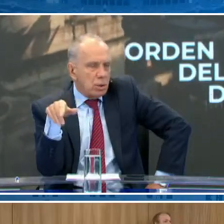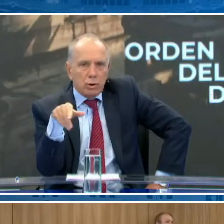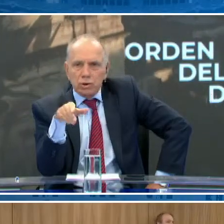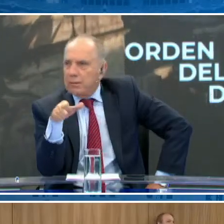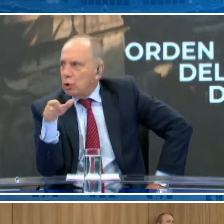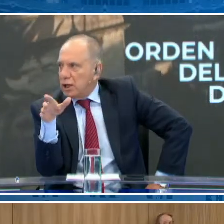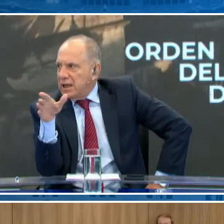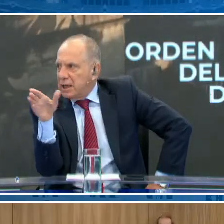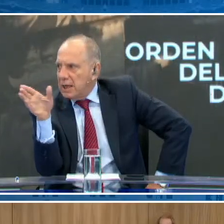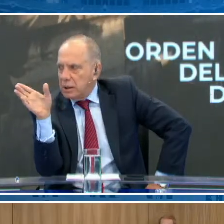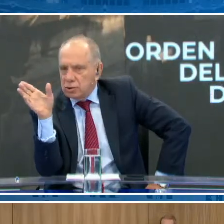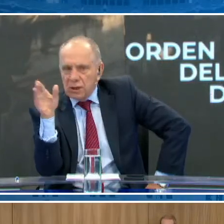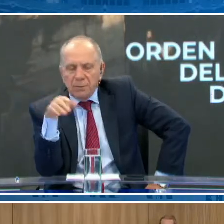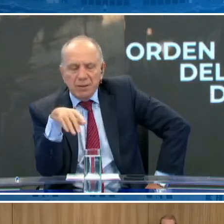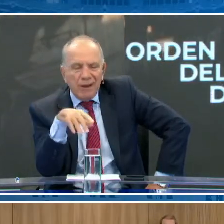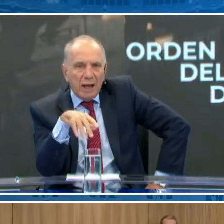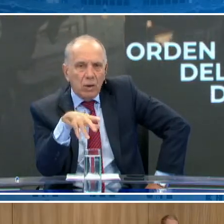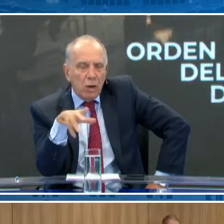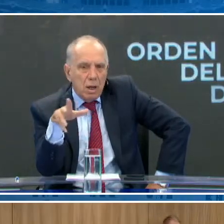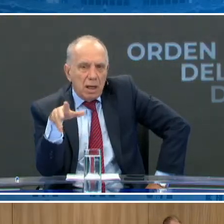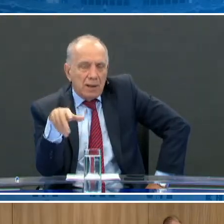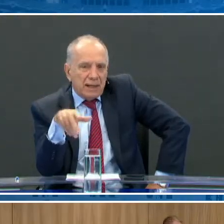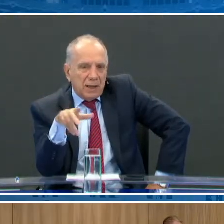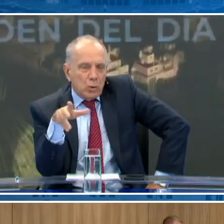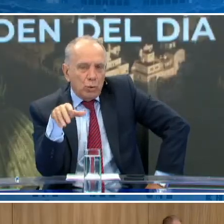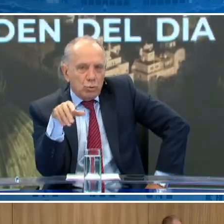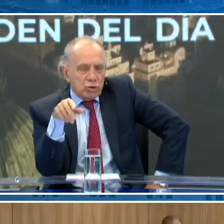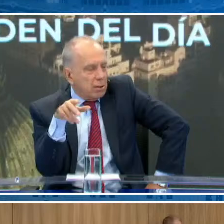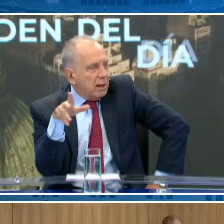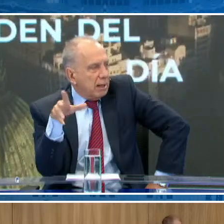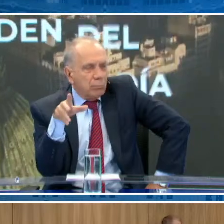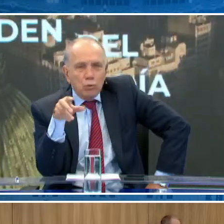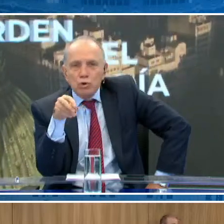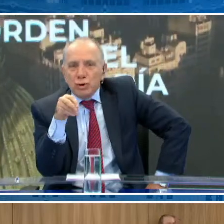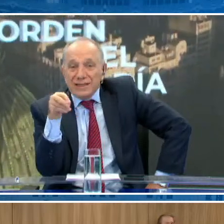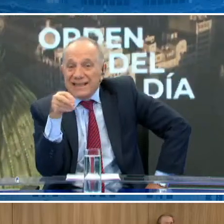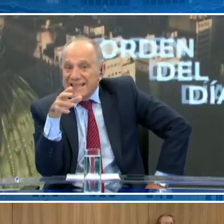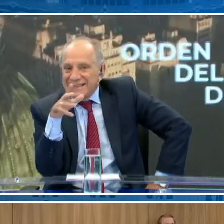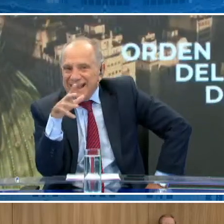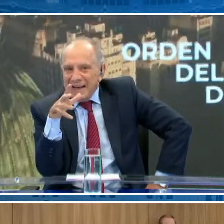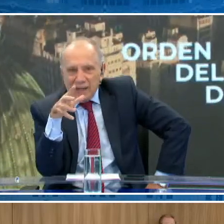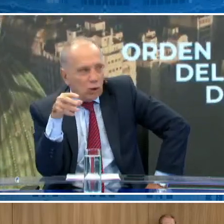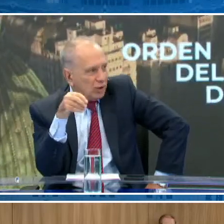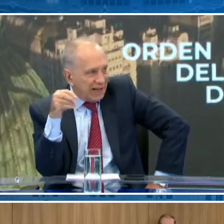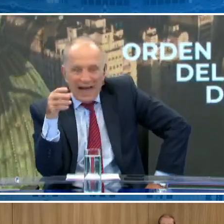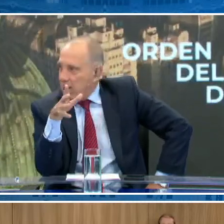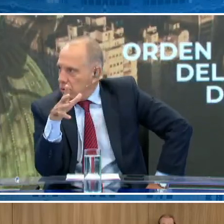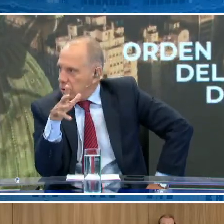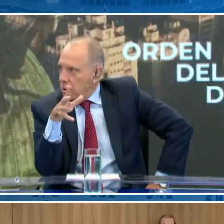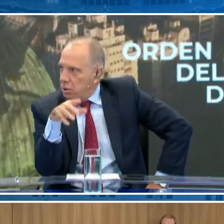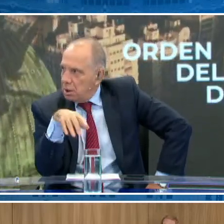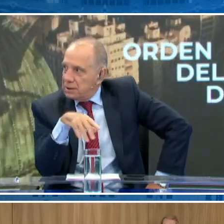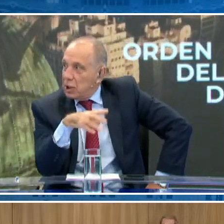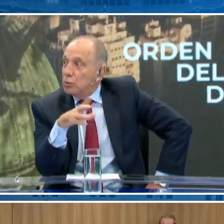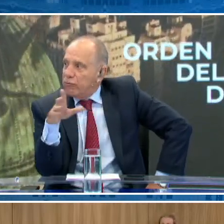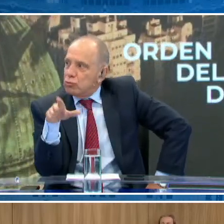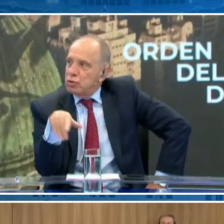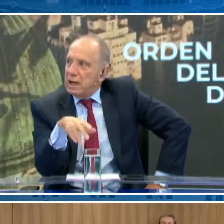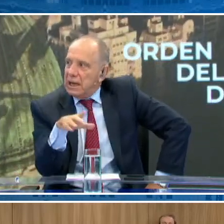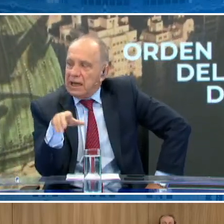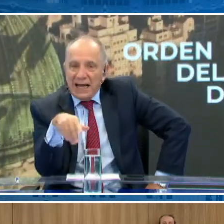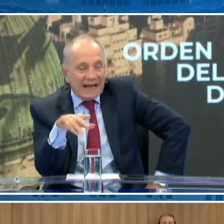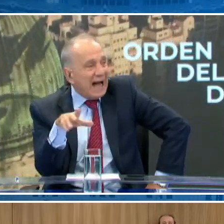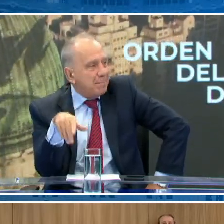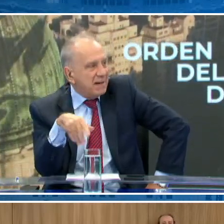Yo ahora anoté a Molina y anoté el primero. La verdad que uno escuchaba mucho detalle técnico y raro, ¿no? De cómo